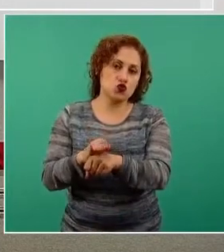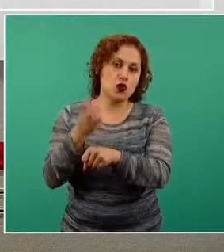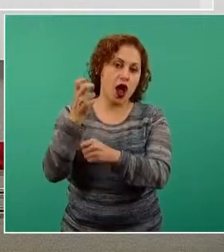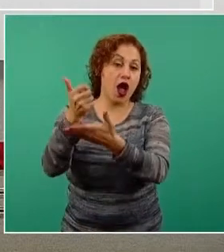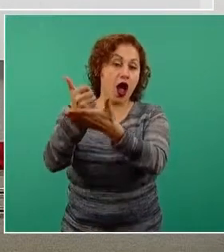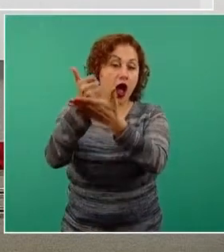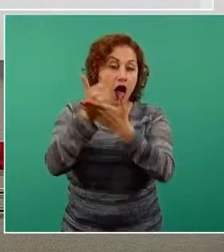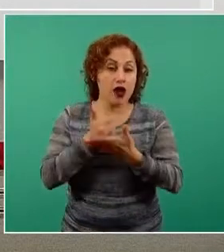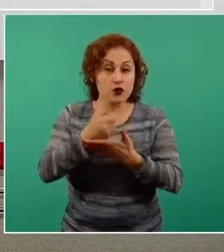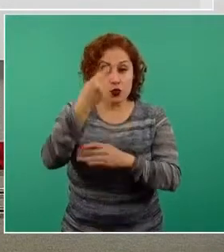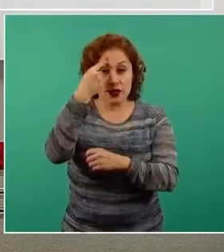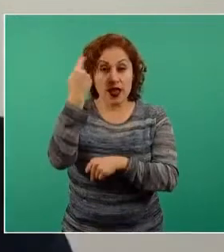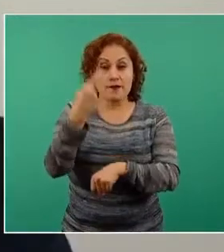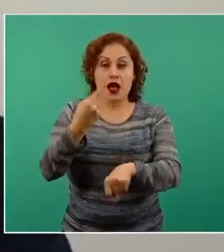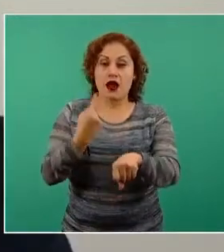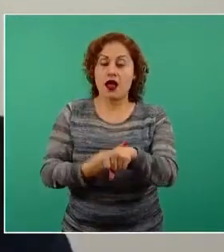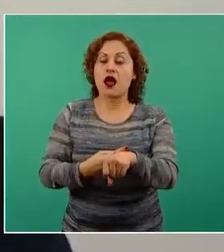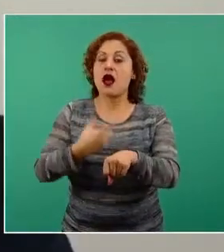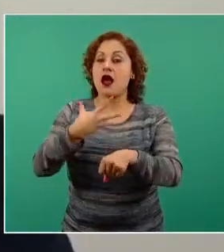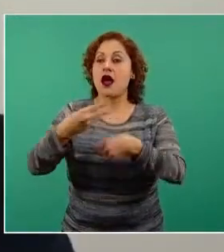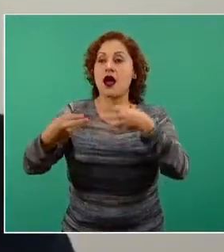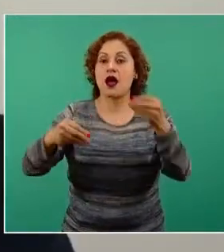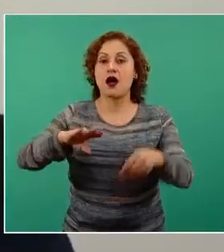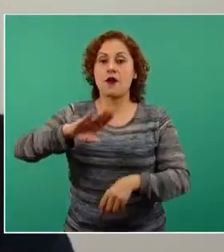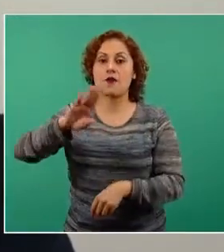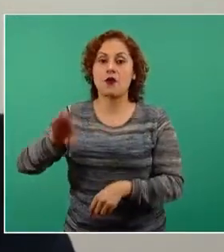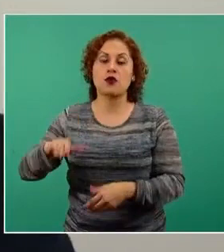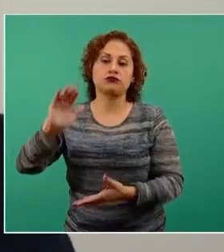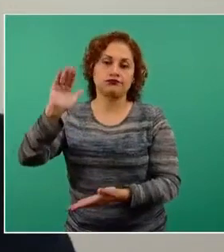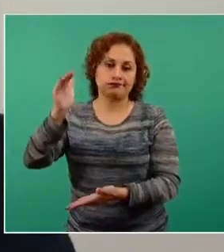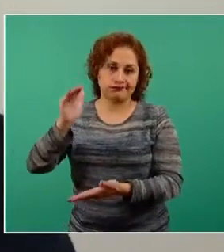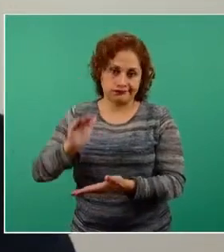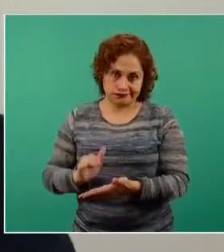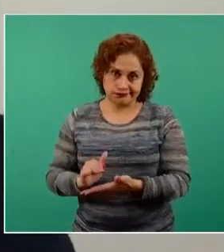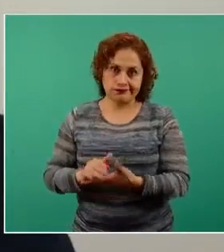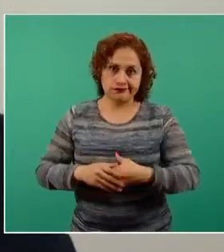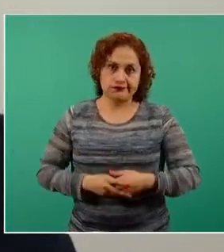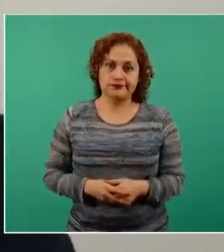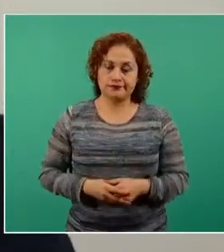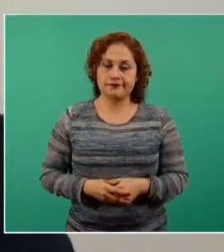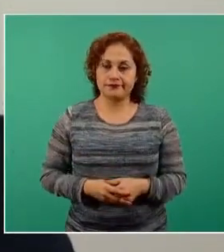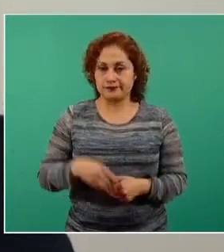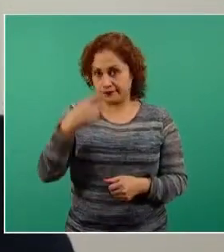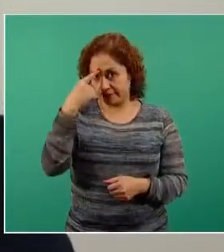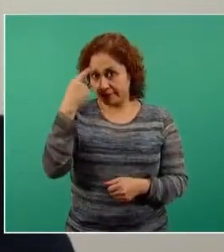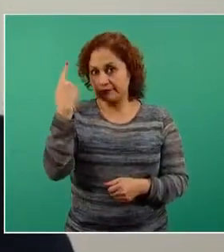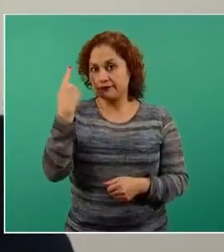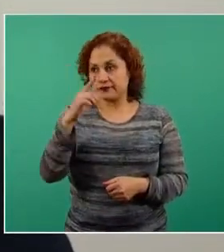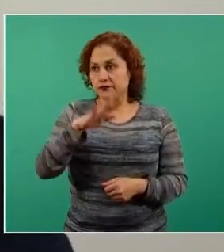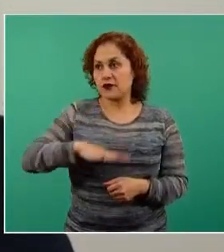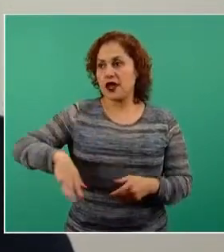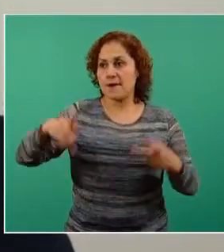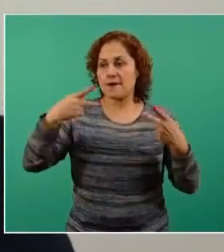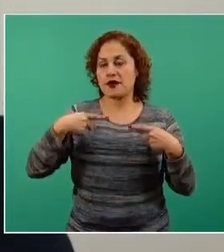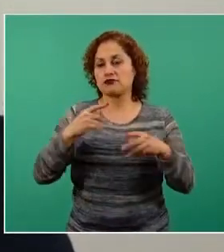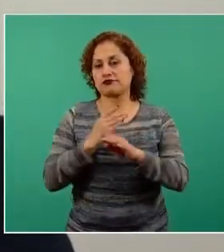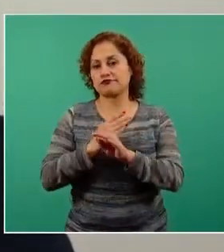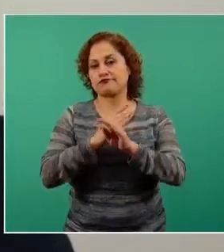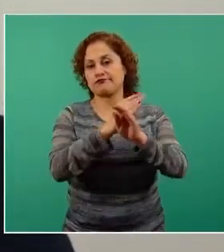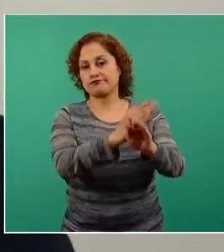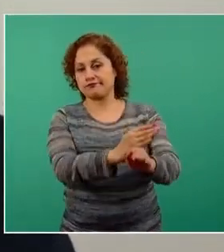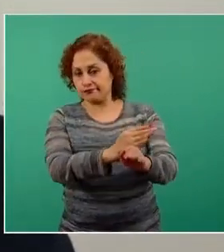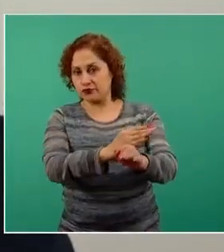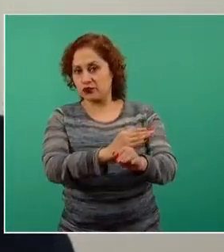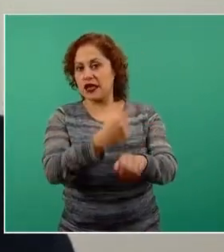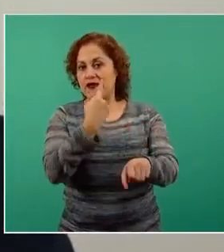la mayor cantidad de mortalidad y letalidad que en su momento la enfermedad COVID-19 produce como